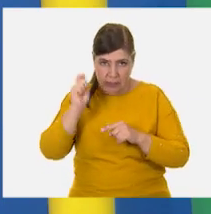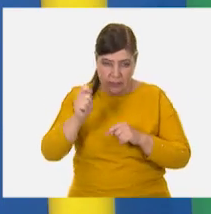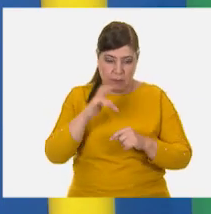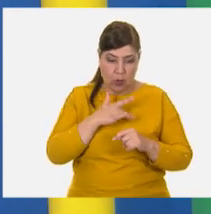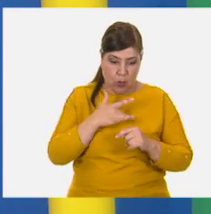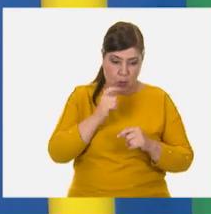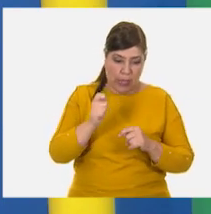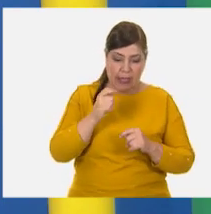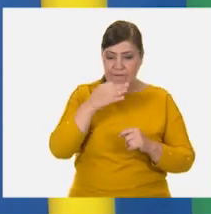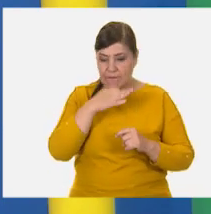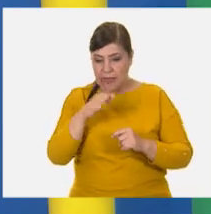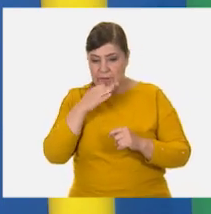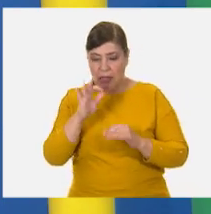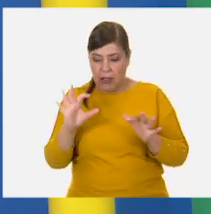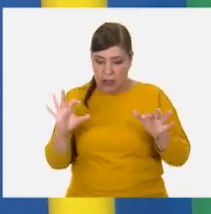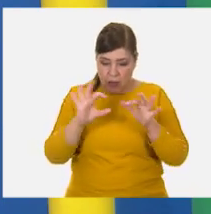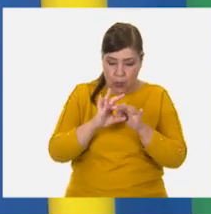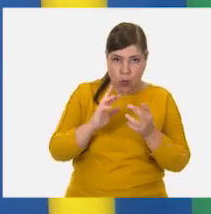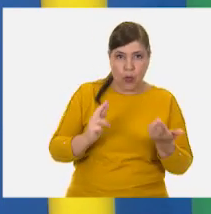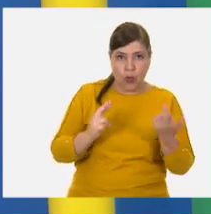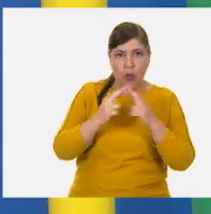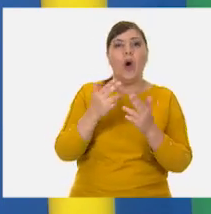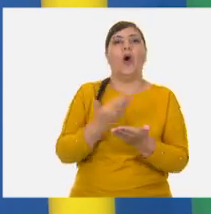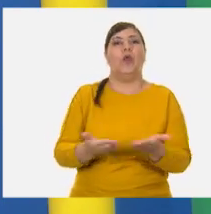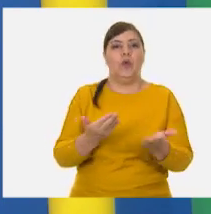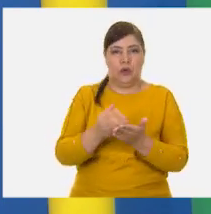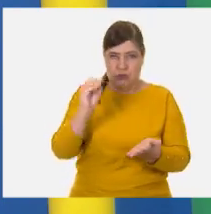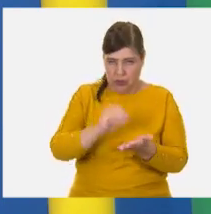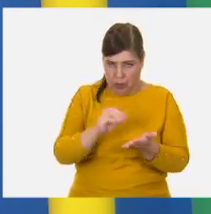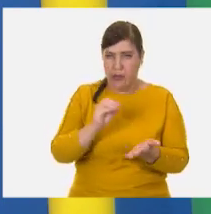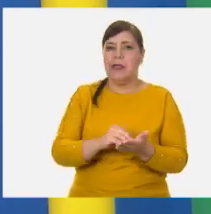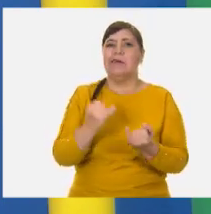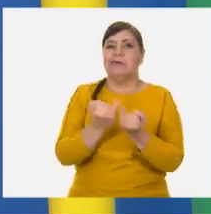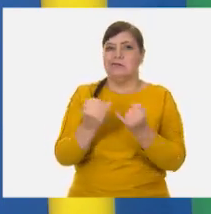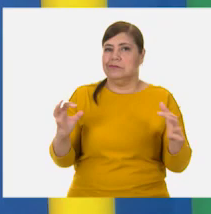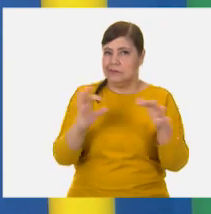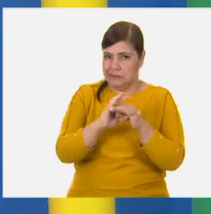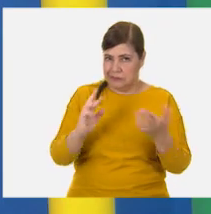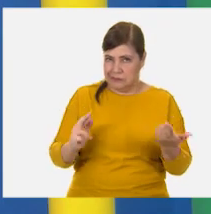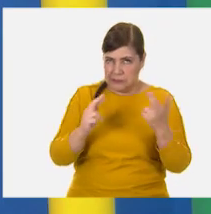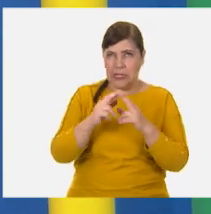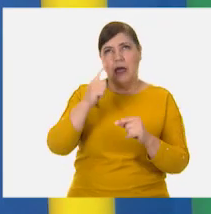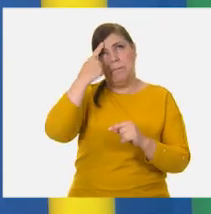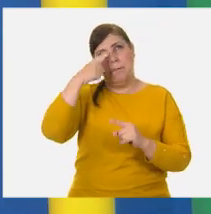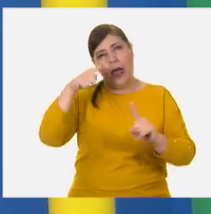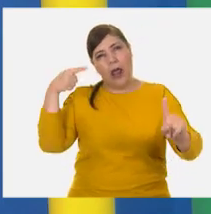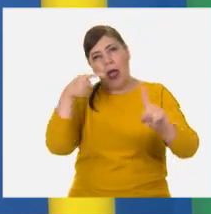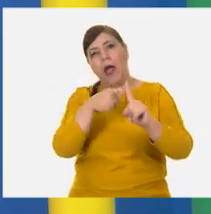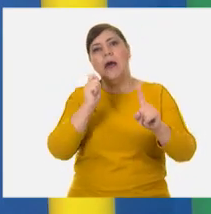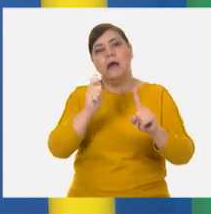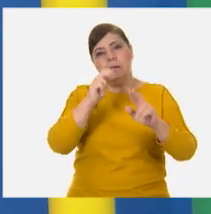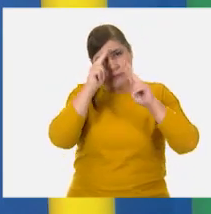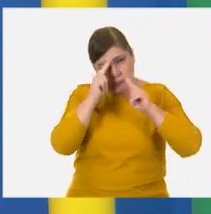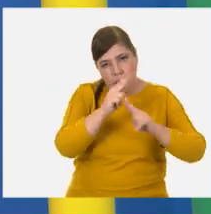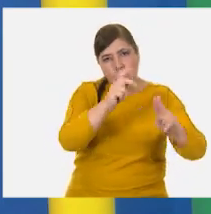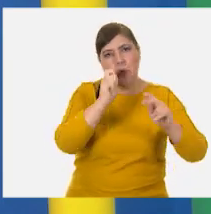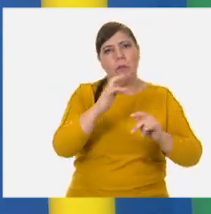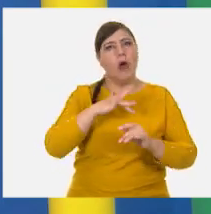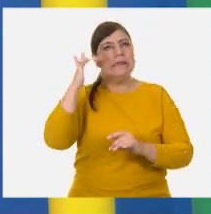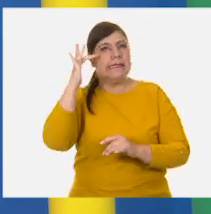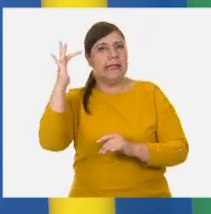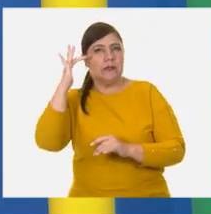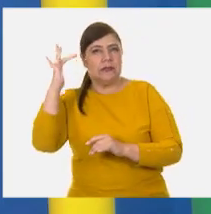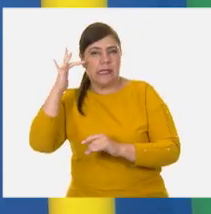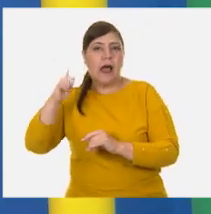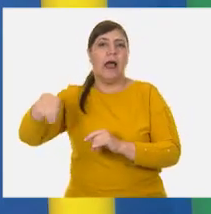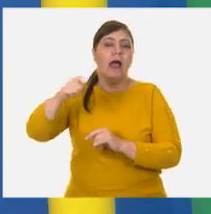religioso, el cual persiste hasta nuestros días. Estas fiestas se hacían en honor a los santos patrones que escogían las comunidades